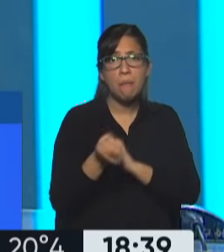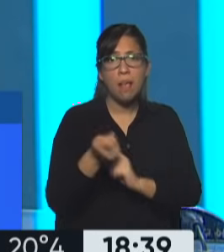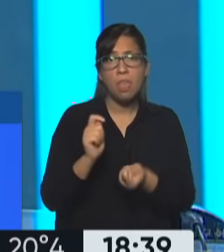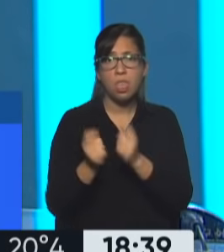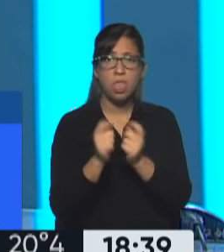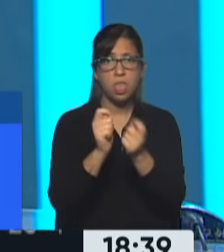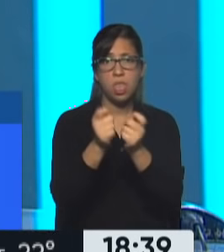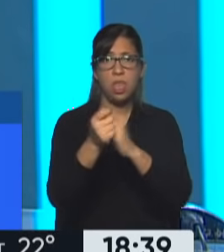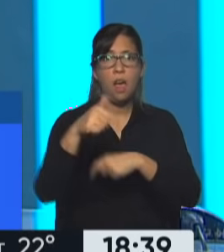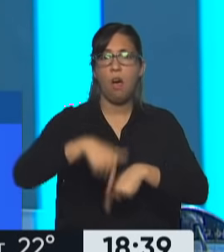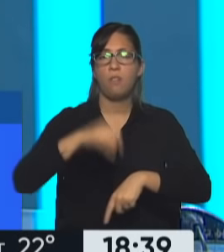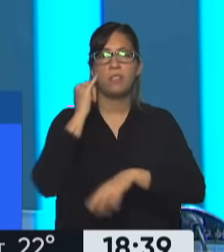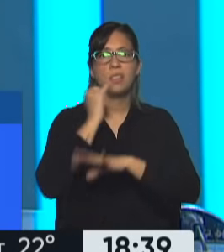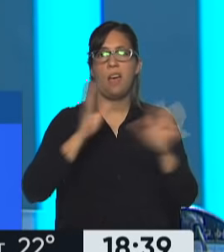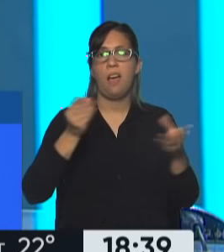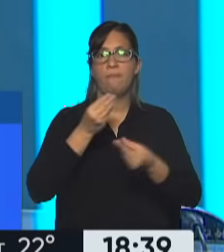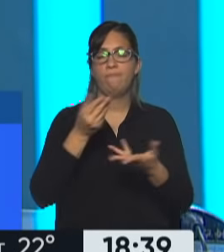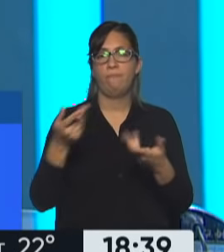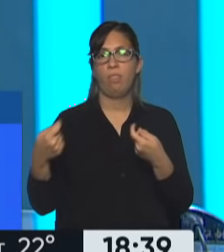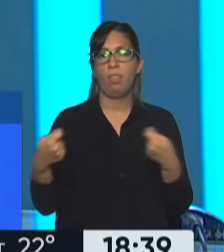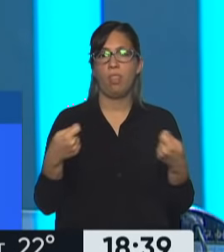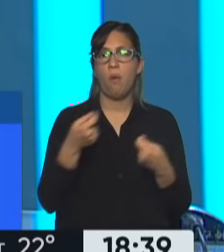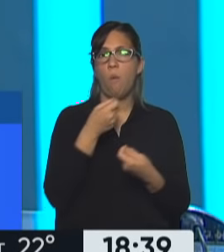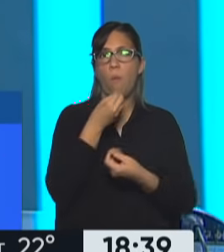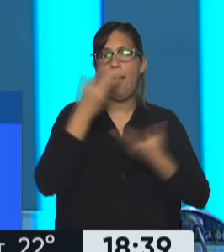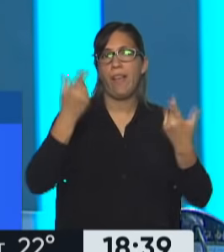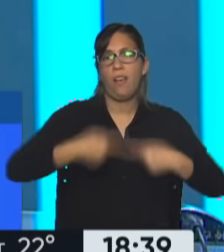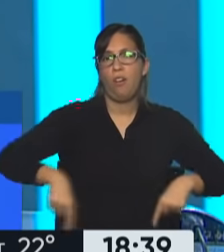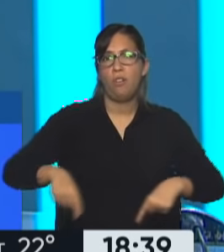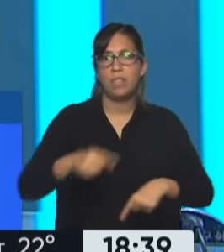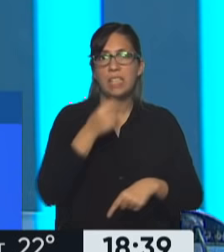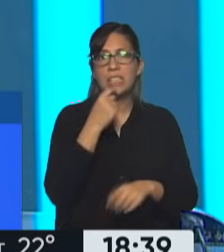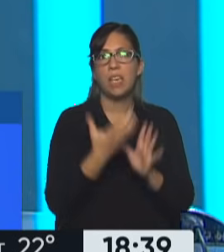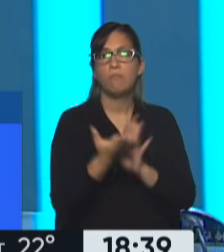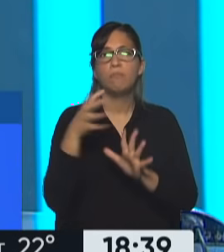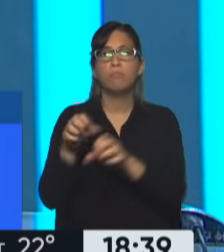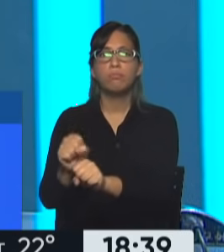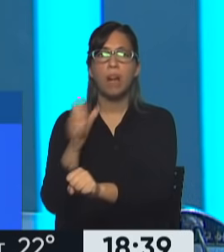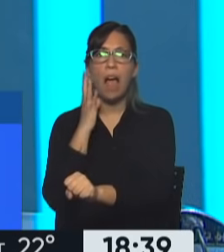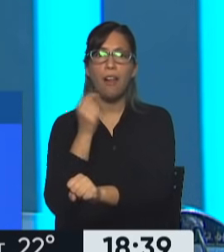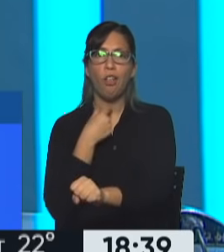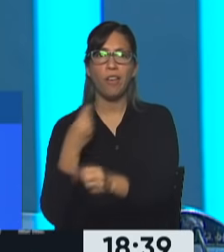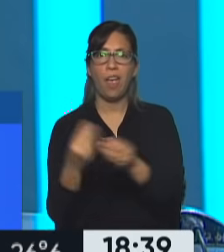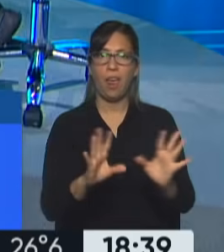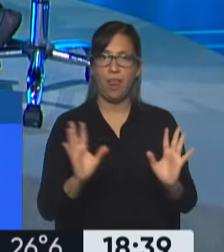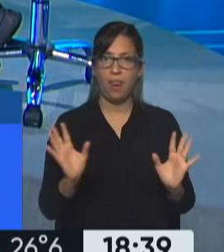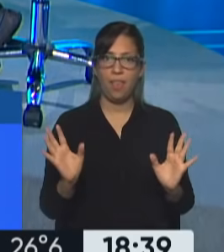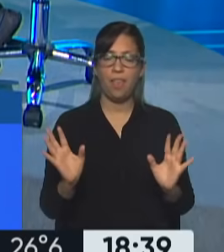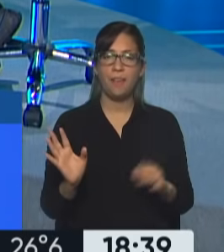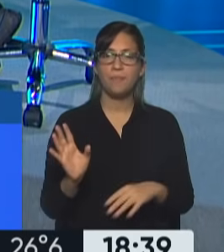hoy ya directamente es un tironeo en el cual el que agarró un poquito más no lo quiere soltar y, y lo demás. De todas maneras, esos puntitos que